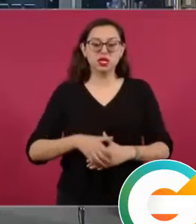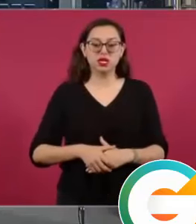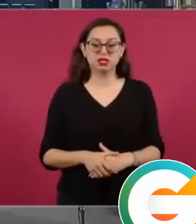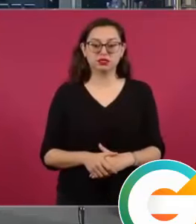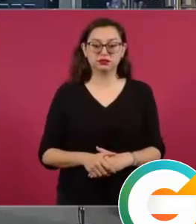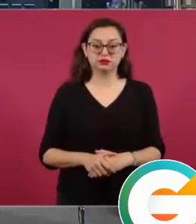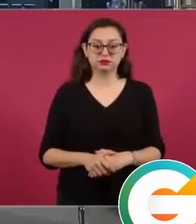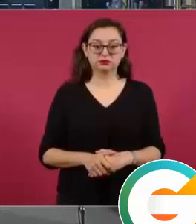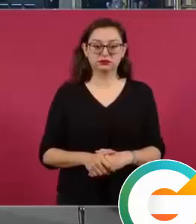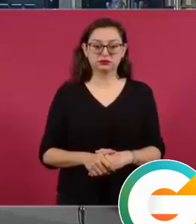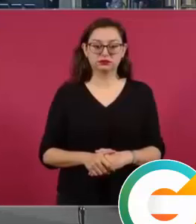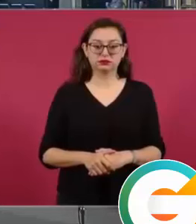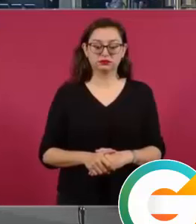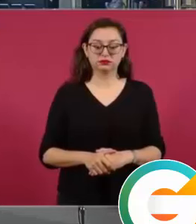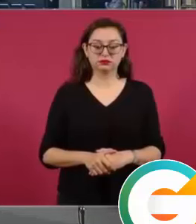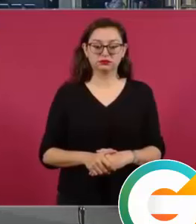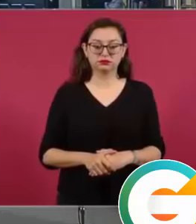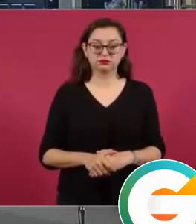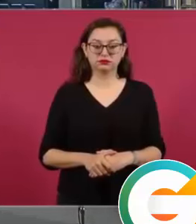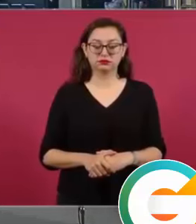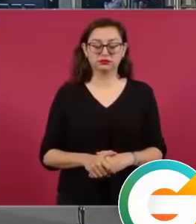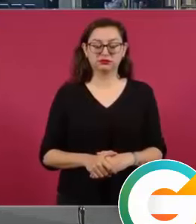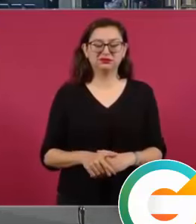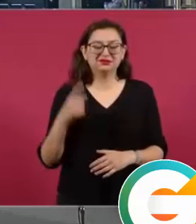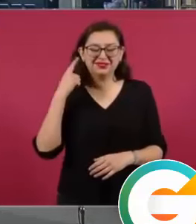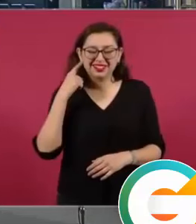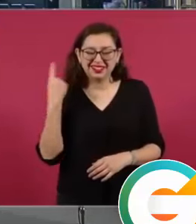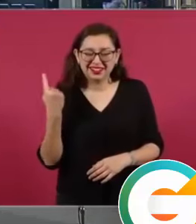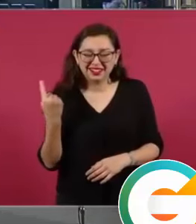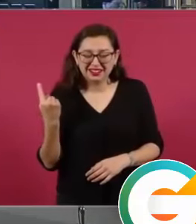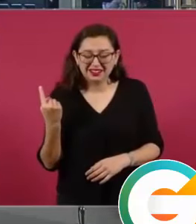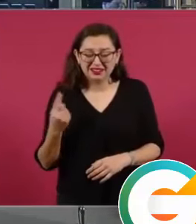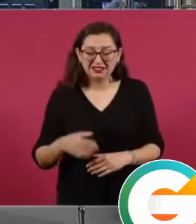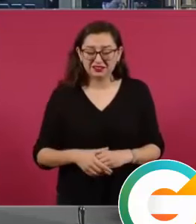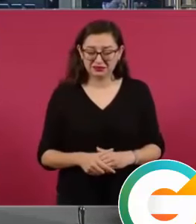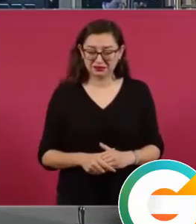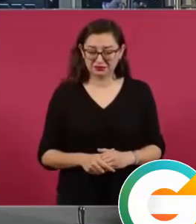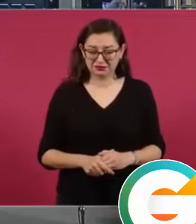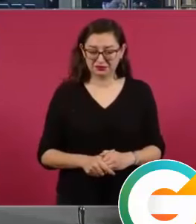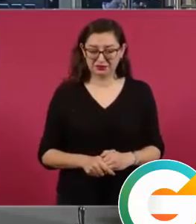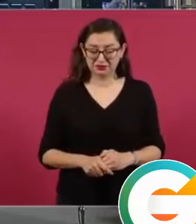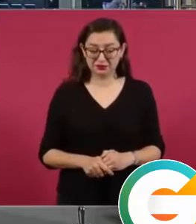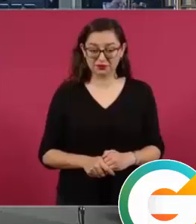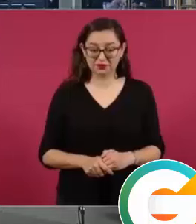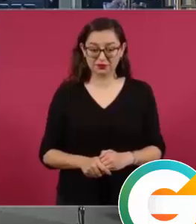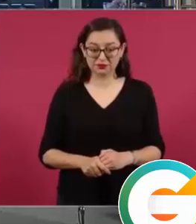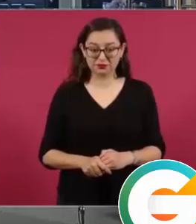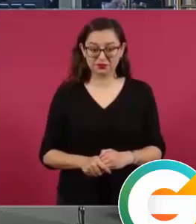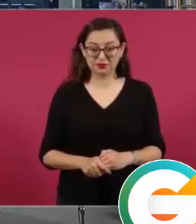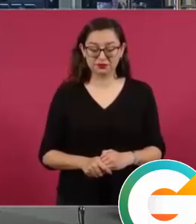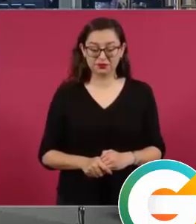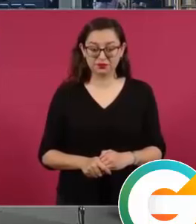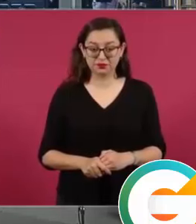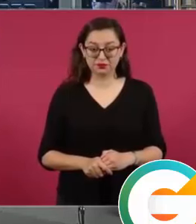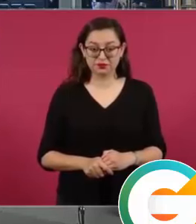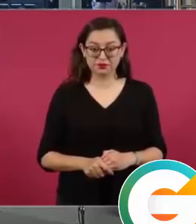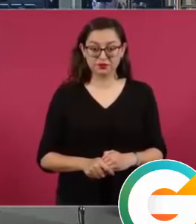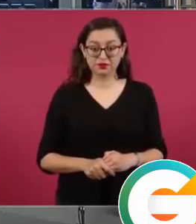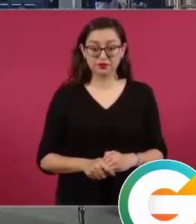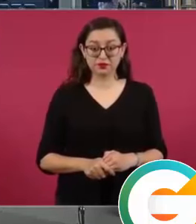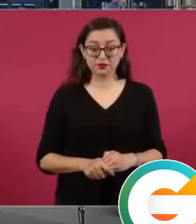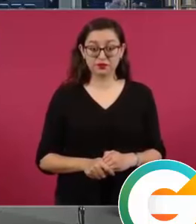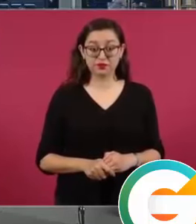De alerta de viaje de su gobierno. ¿Después de qué? De la emisión de alerta de viaje del gobierno de los Estados Unidos a los